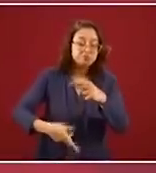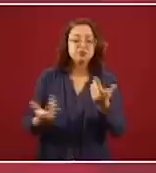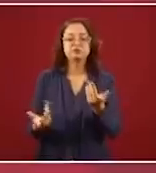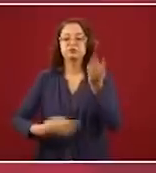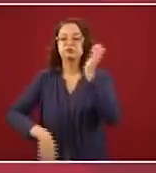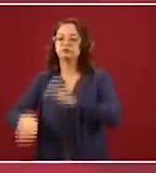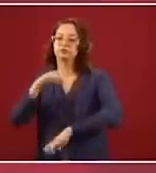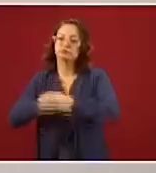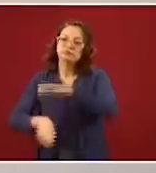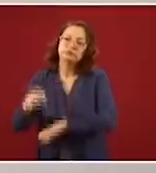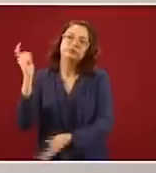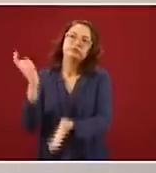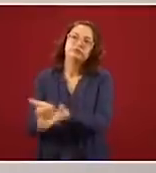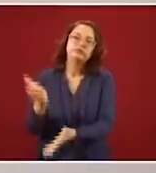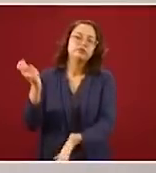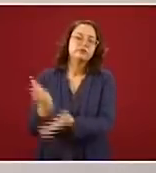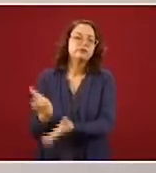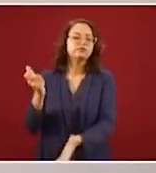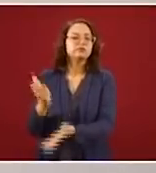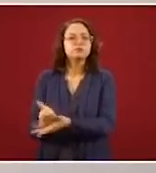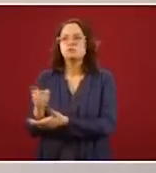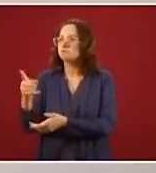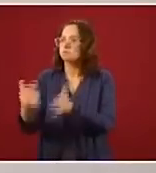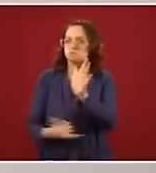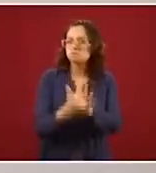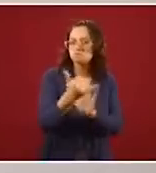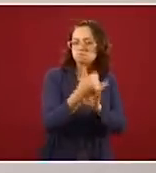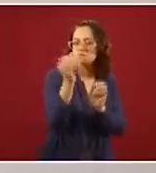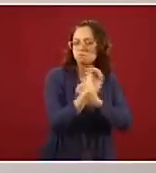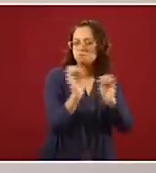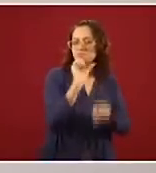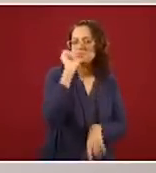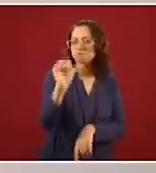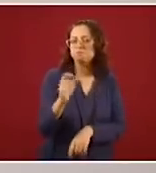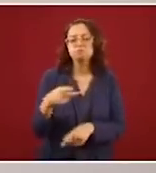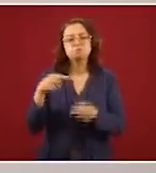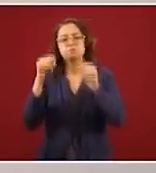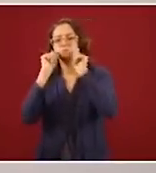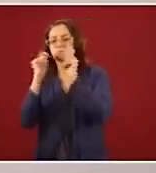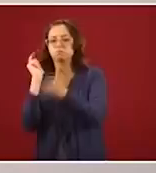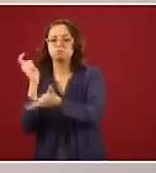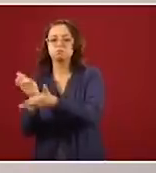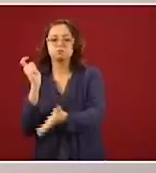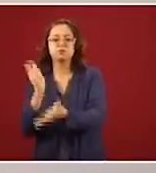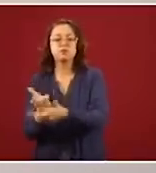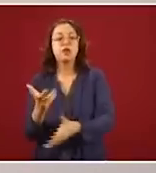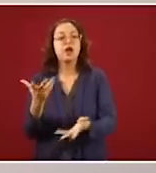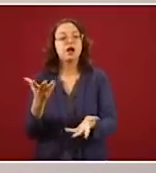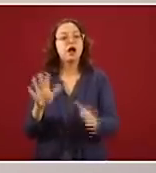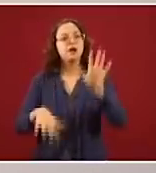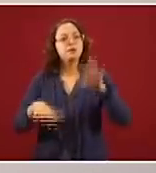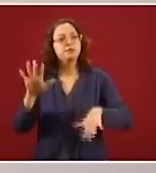y había que pagar indemnizaciones. Y en algunos casos, dos o tres veces.